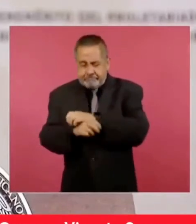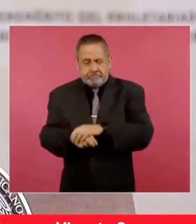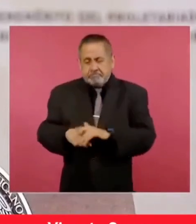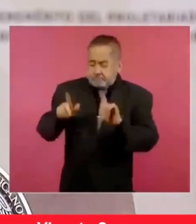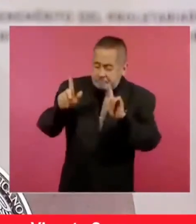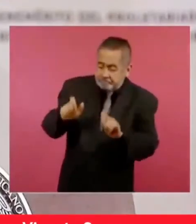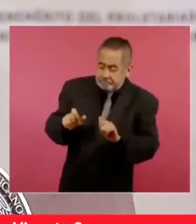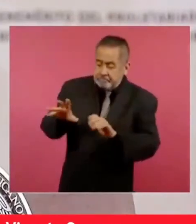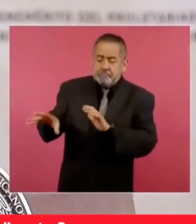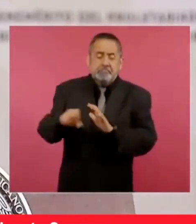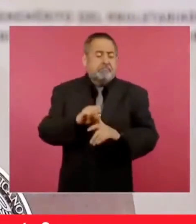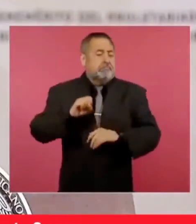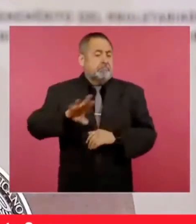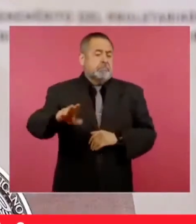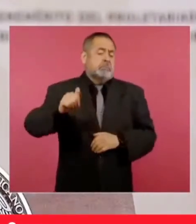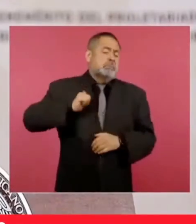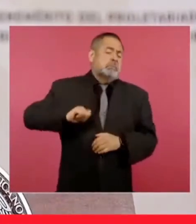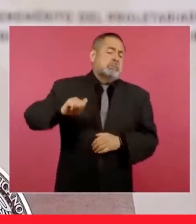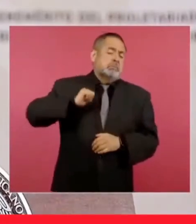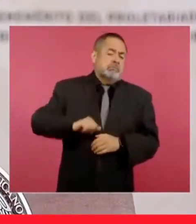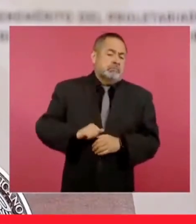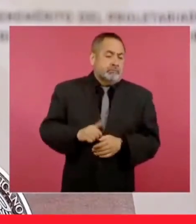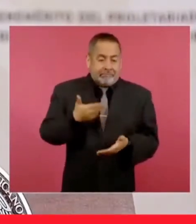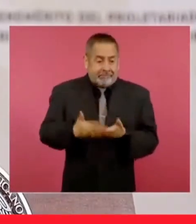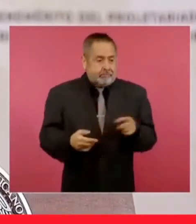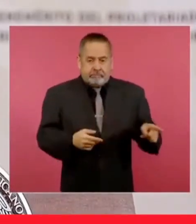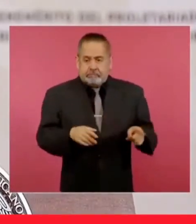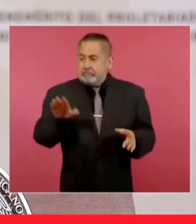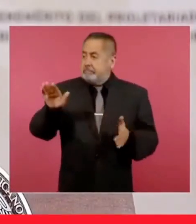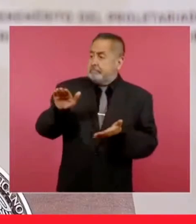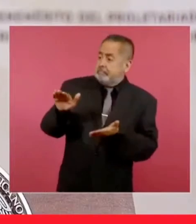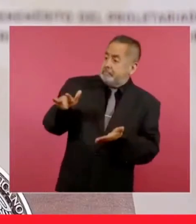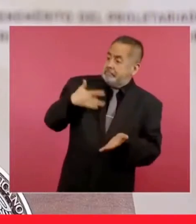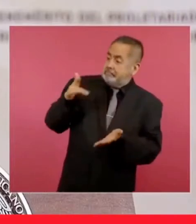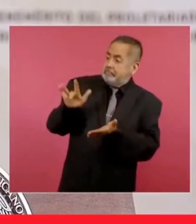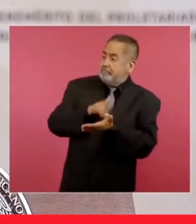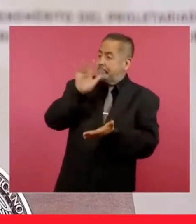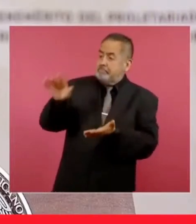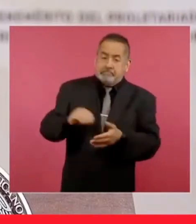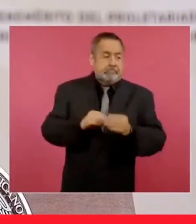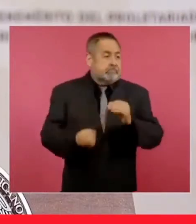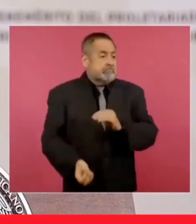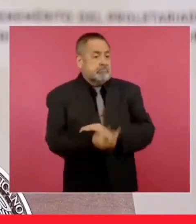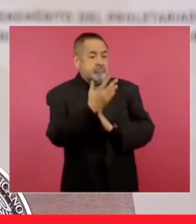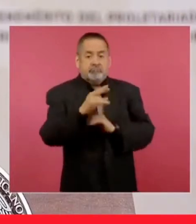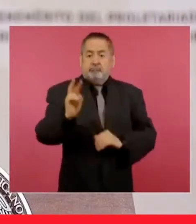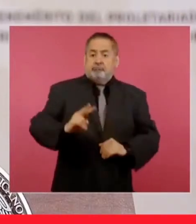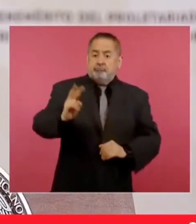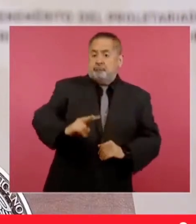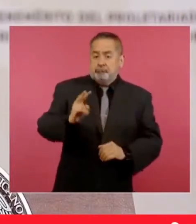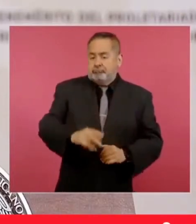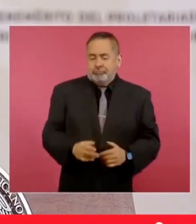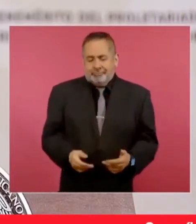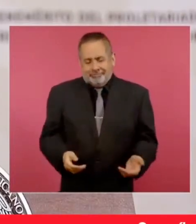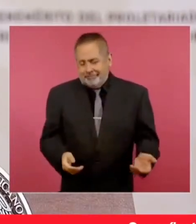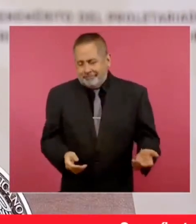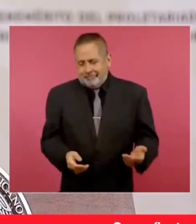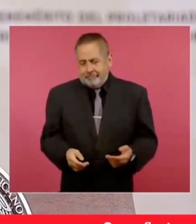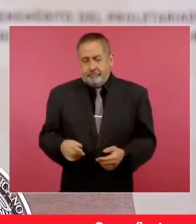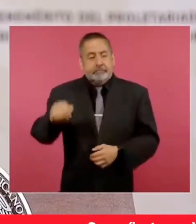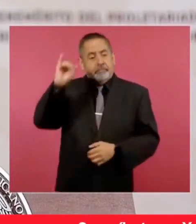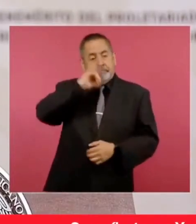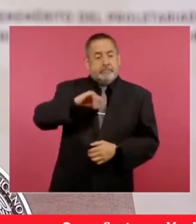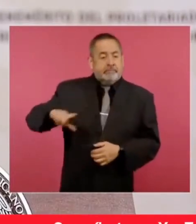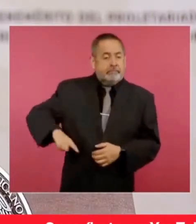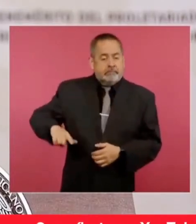esa ciudad fronteriza. Al respecto, el jefe de gobierno de la Ciudad de México, Martí Batres, aclaró que no se